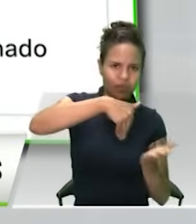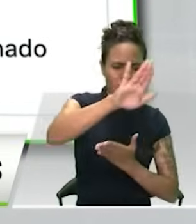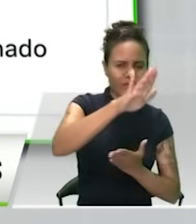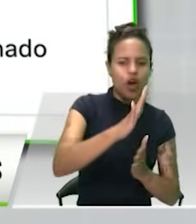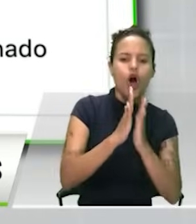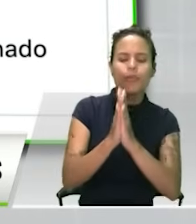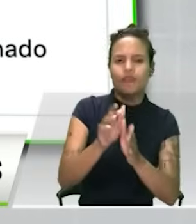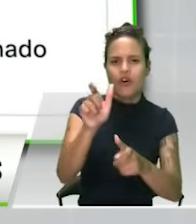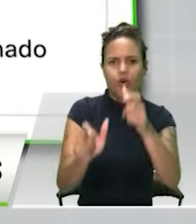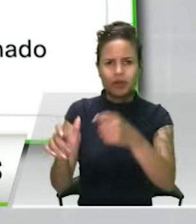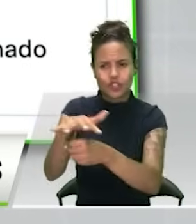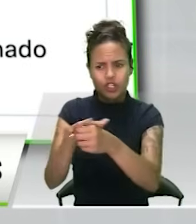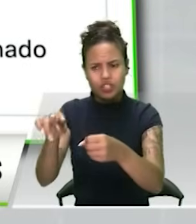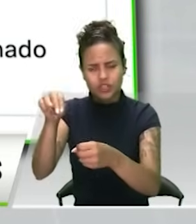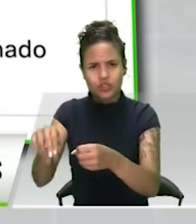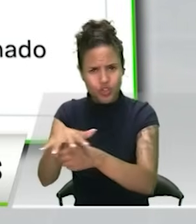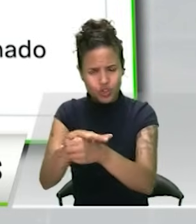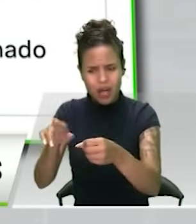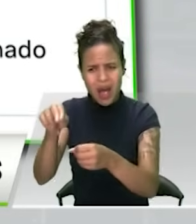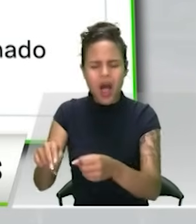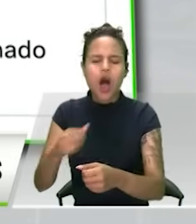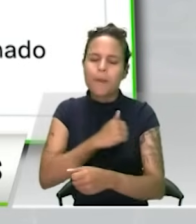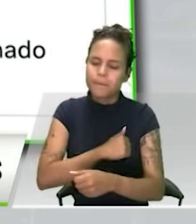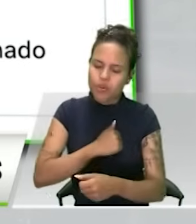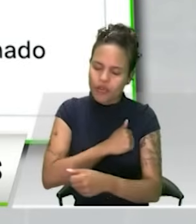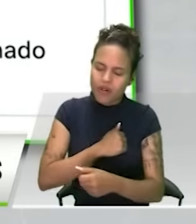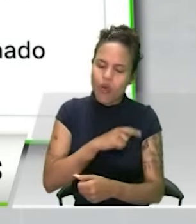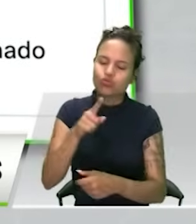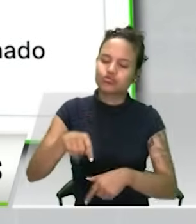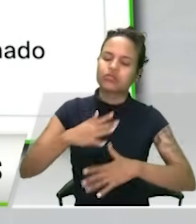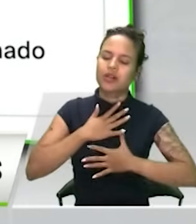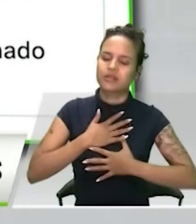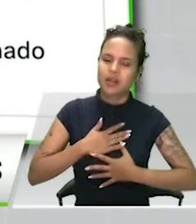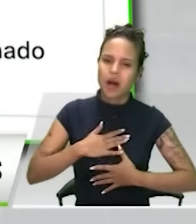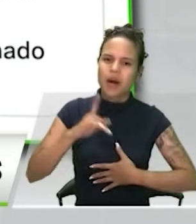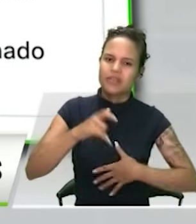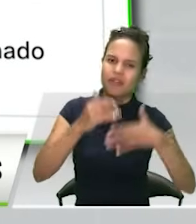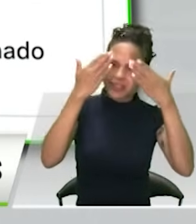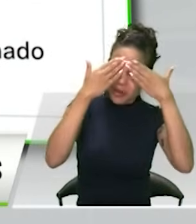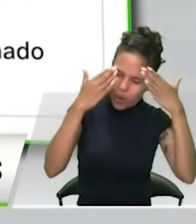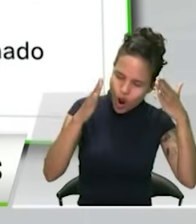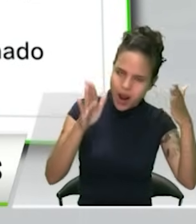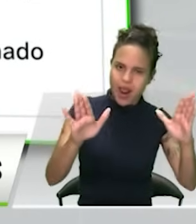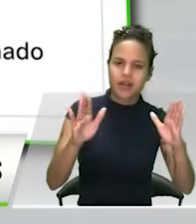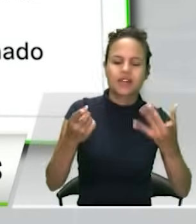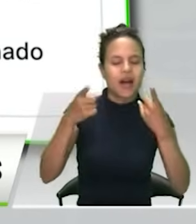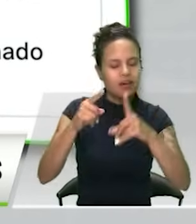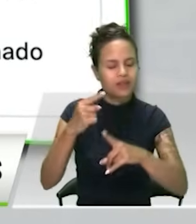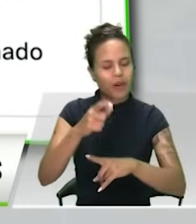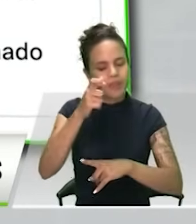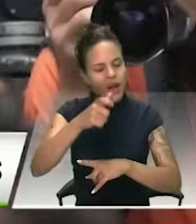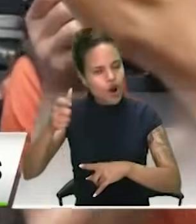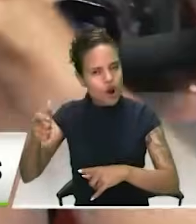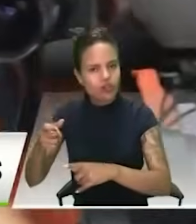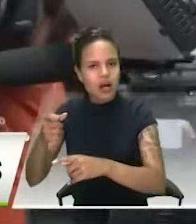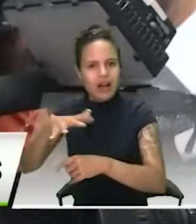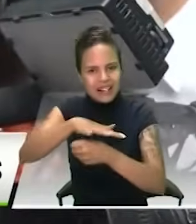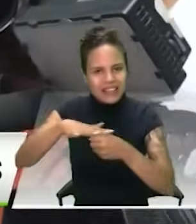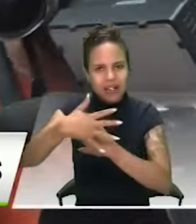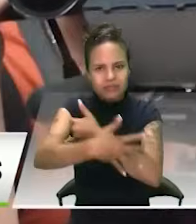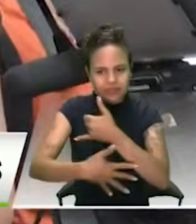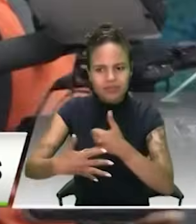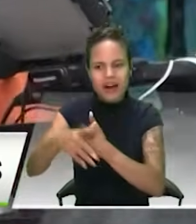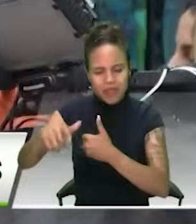ciudadanía defender de forma pacífica el mandato popular y la democracia en Medellín y en cada región del país. Pero